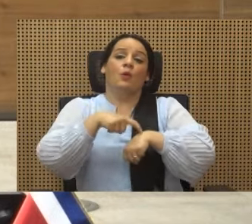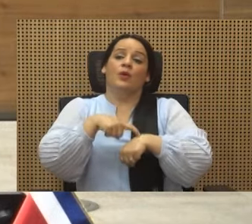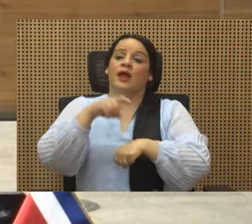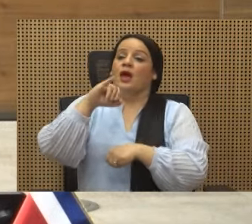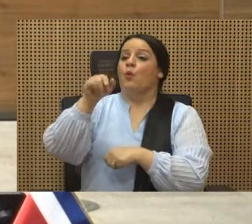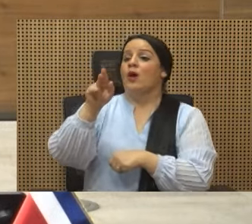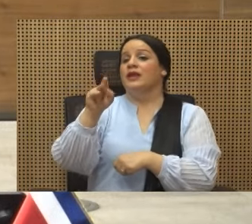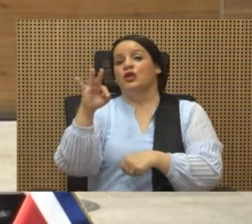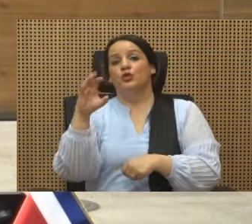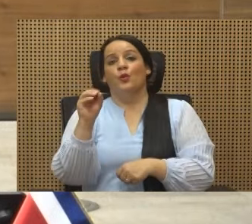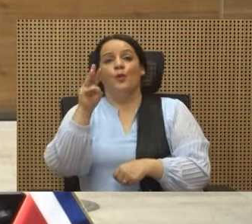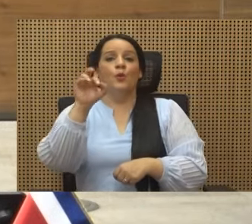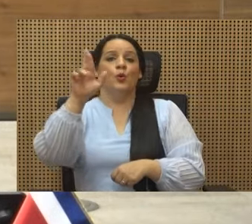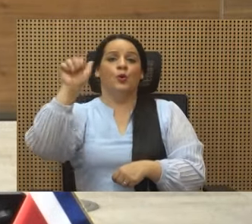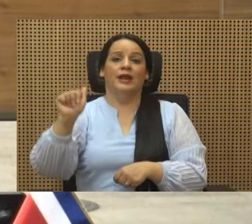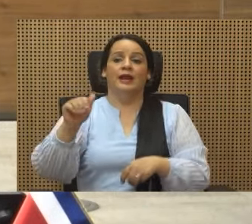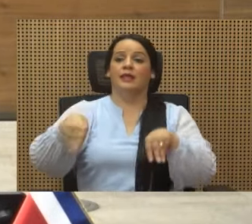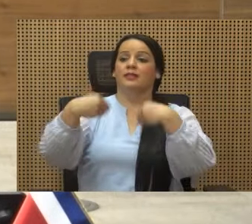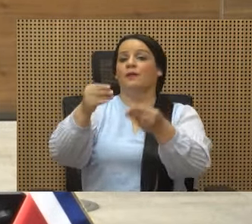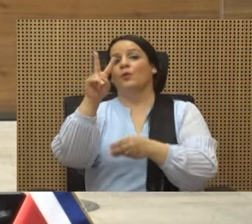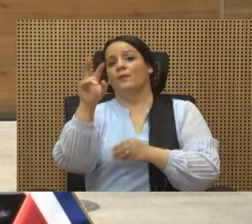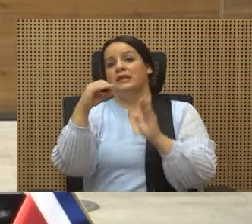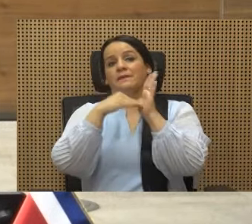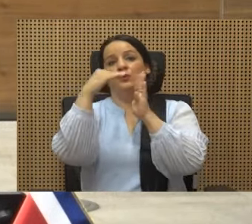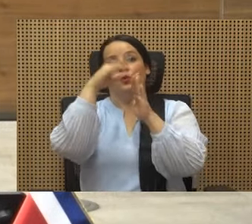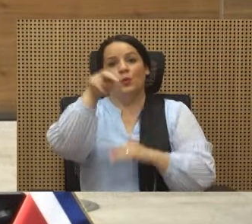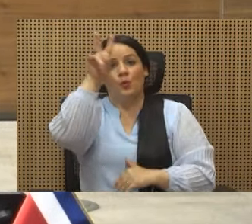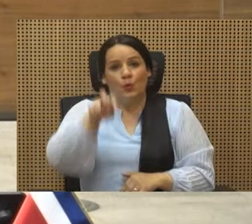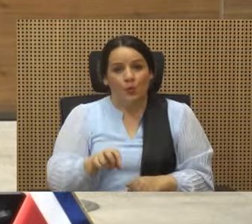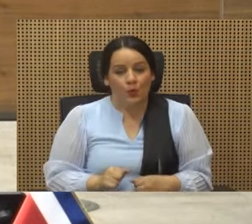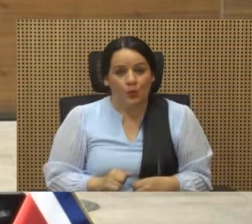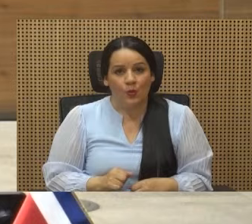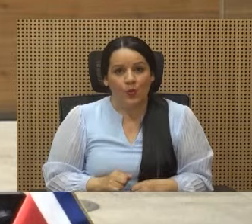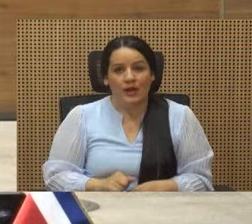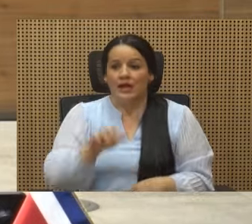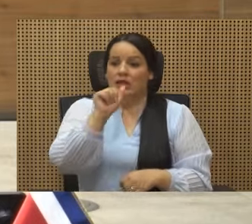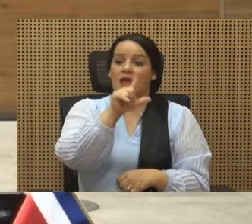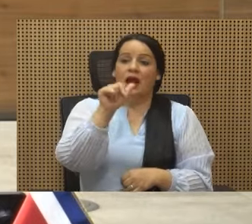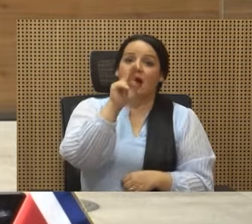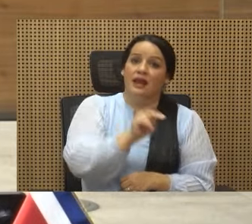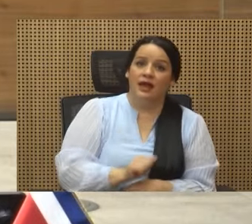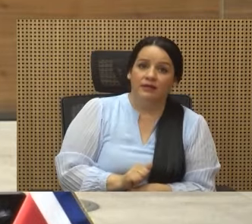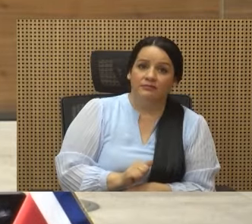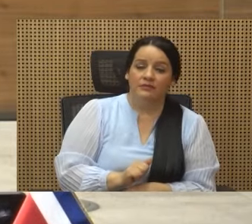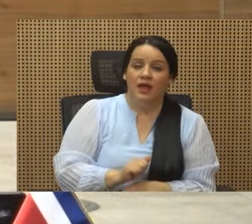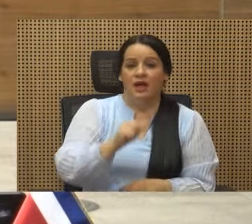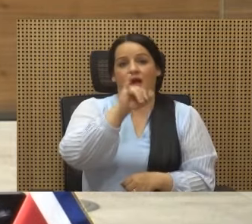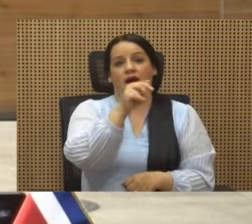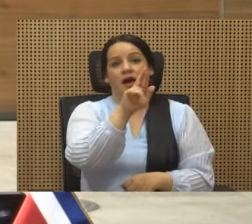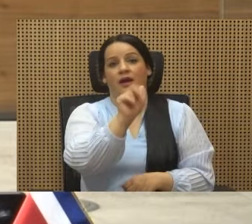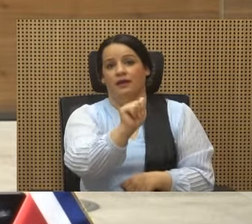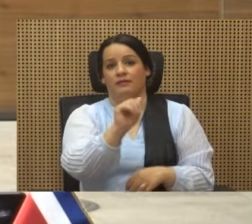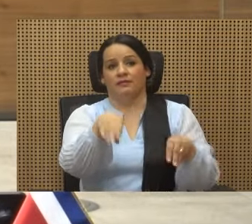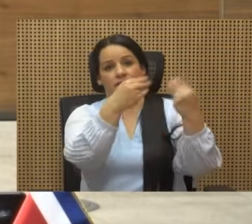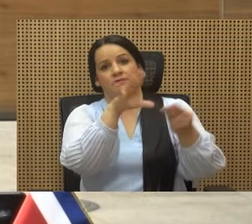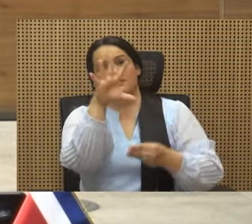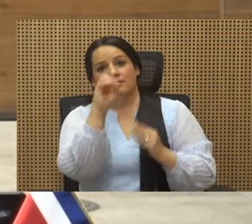damos 20 millones de colones y a Alan Jara le damos 50 millones de